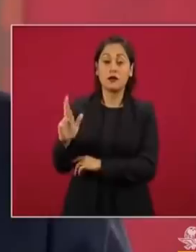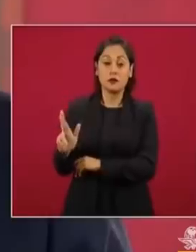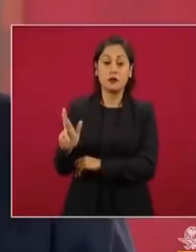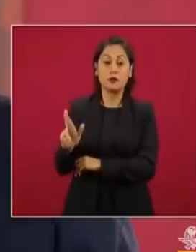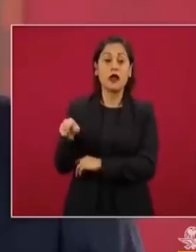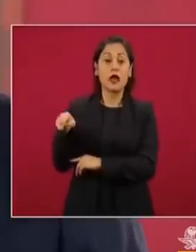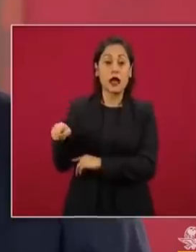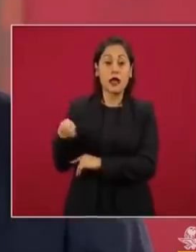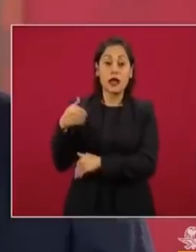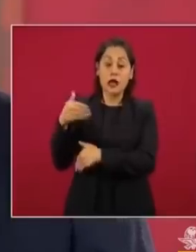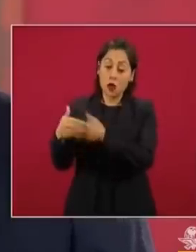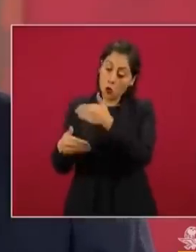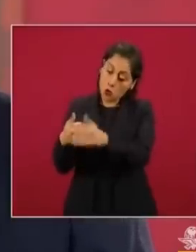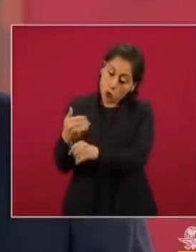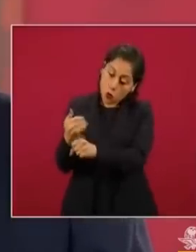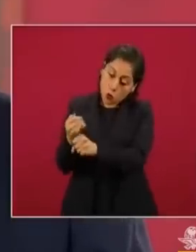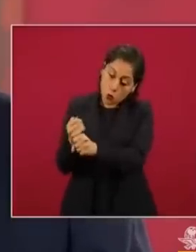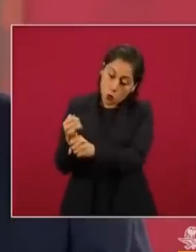encuentra